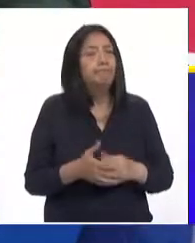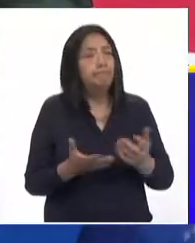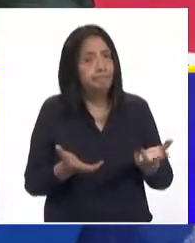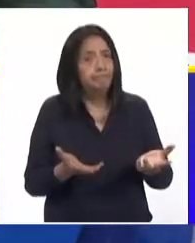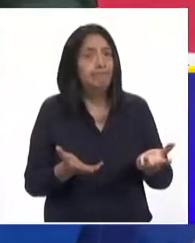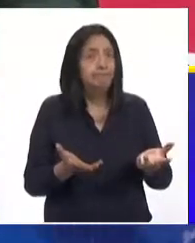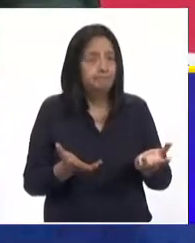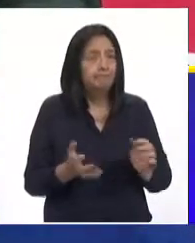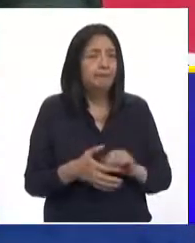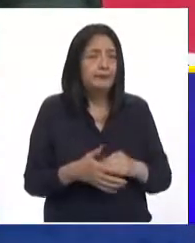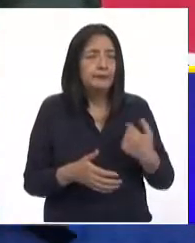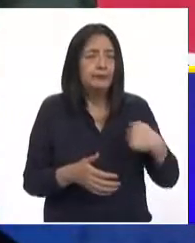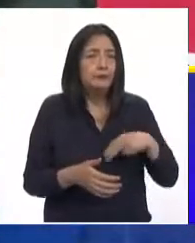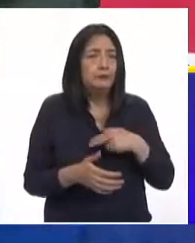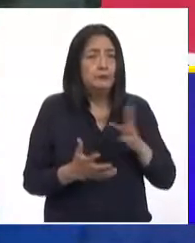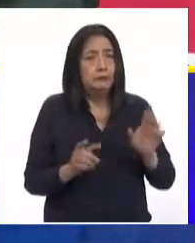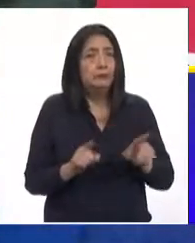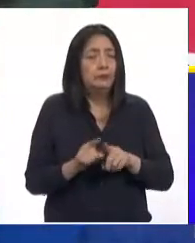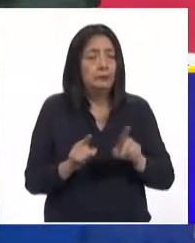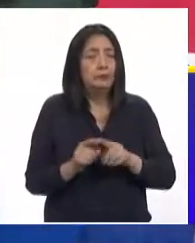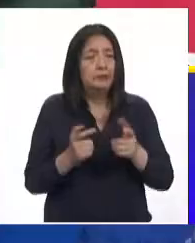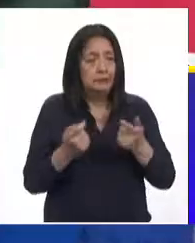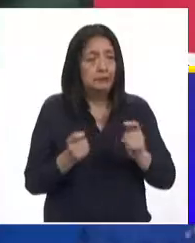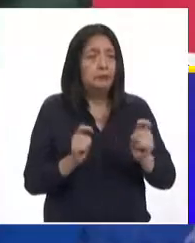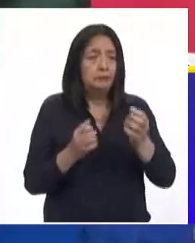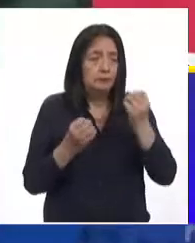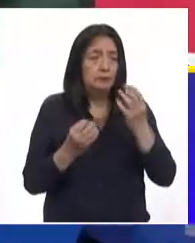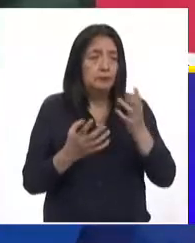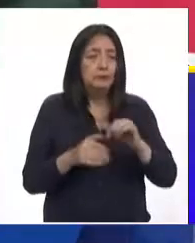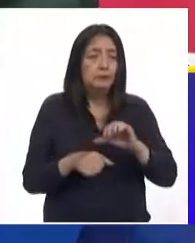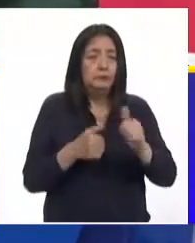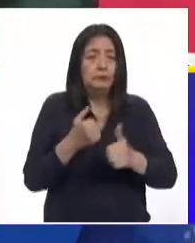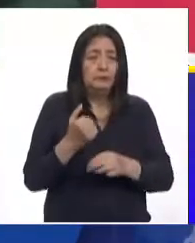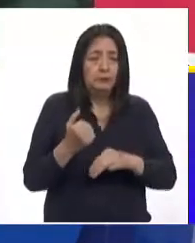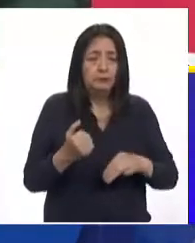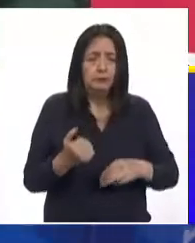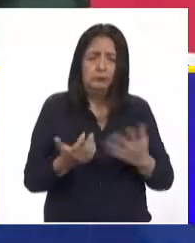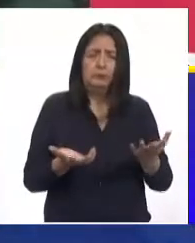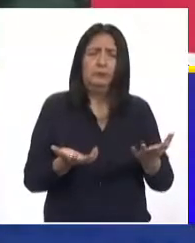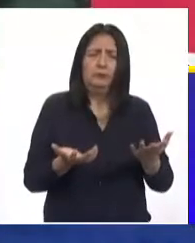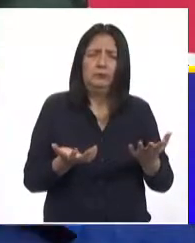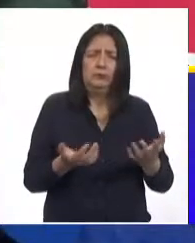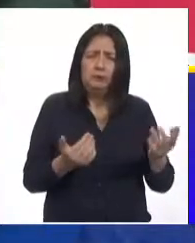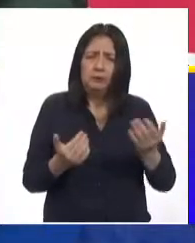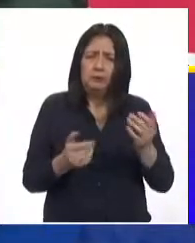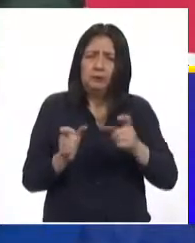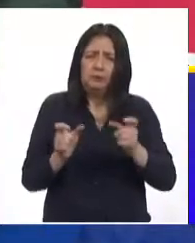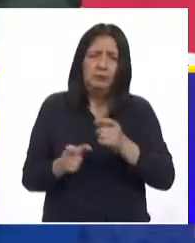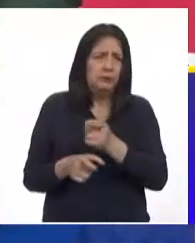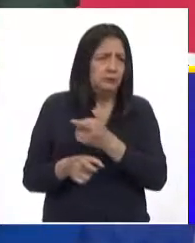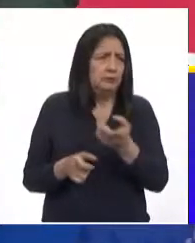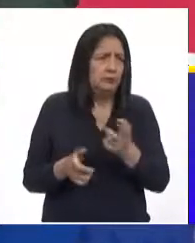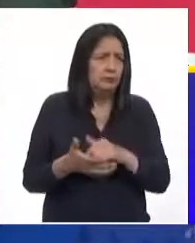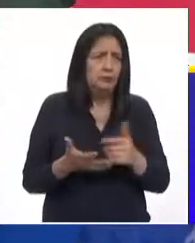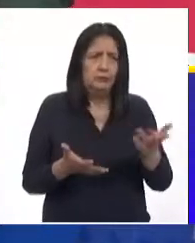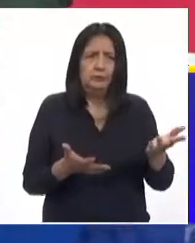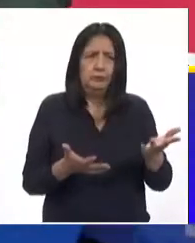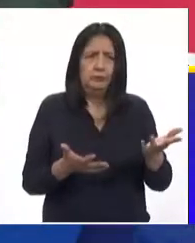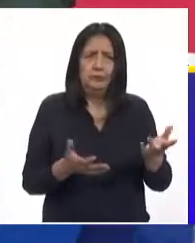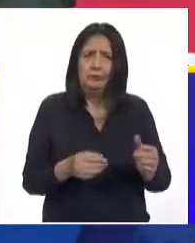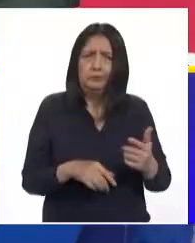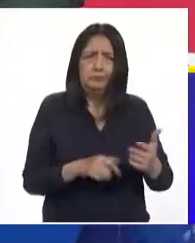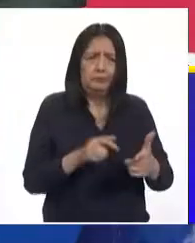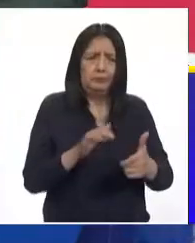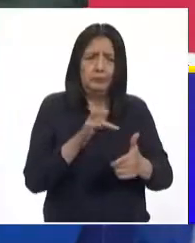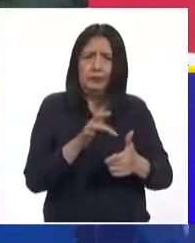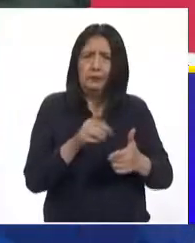Así es, nosotros también intentamos informar al viceministro que ha quedado un miedo en la población este tipo de prácticas,